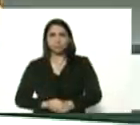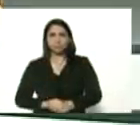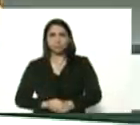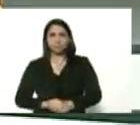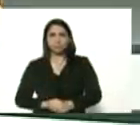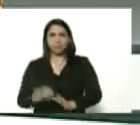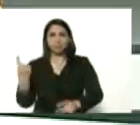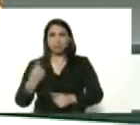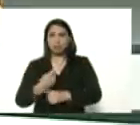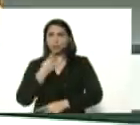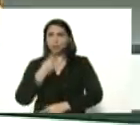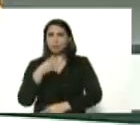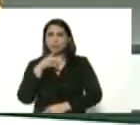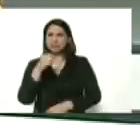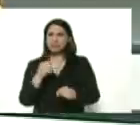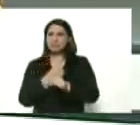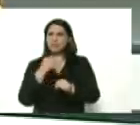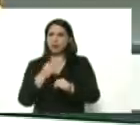Debo decir que ha sido una labor